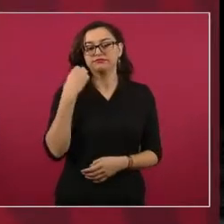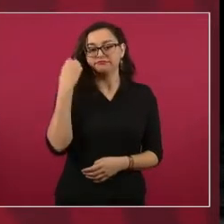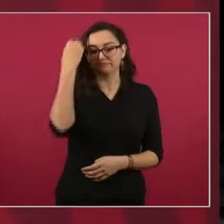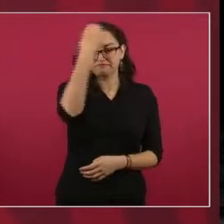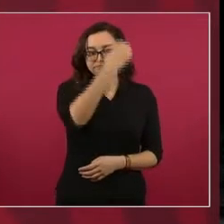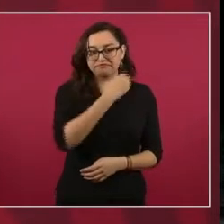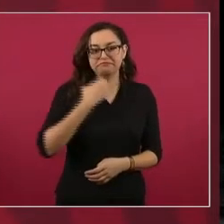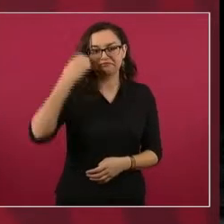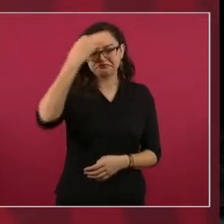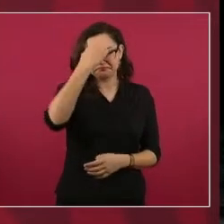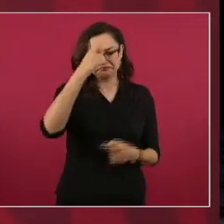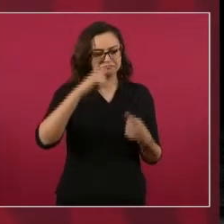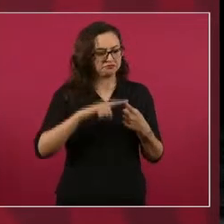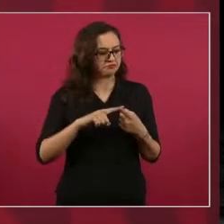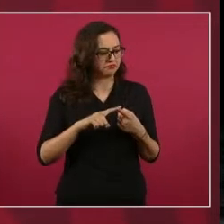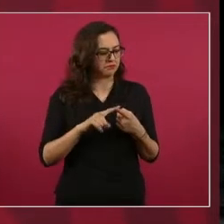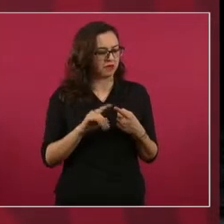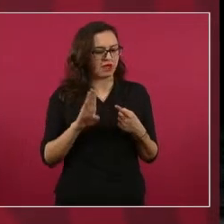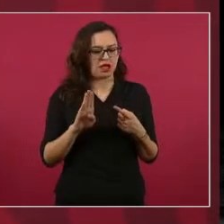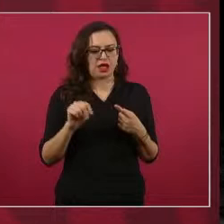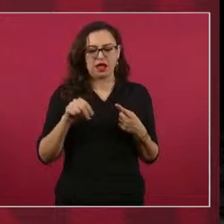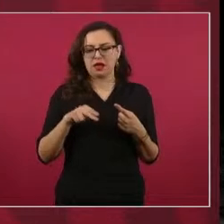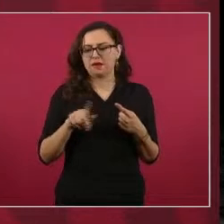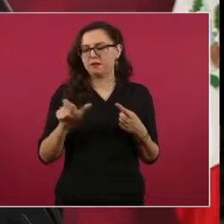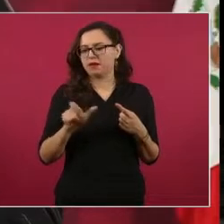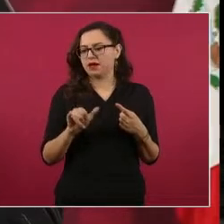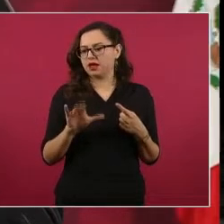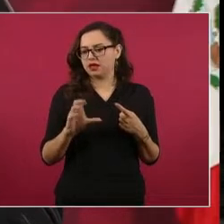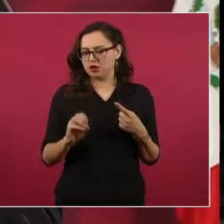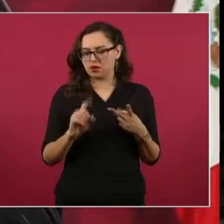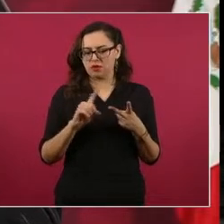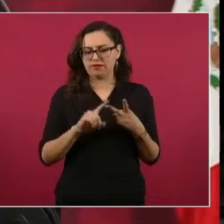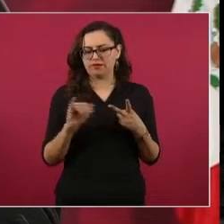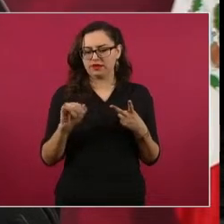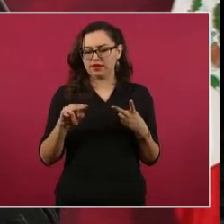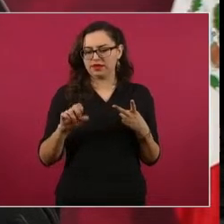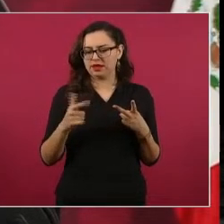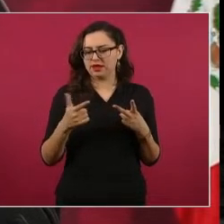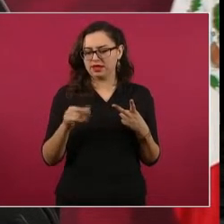creo que el banco de mexico el ing